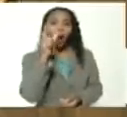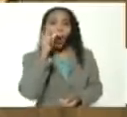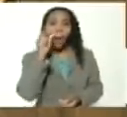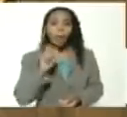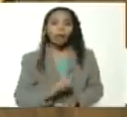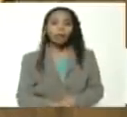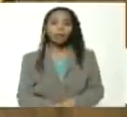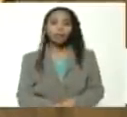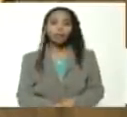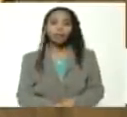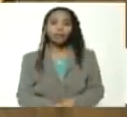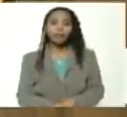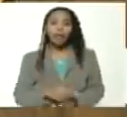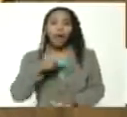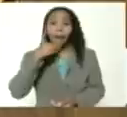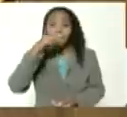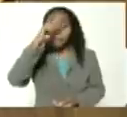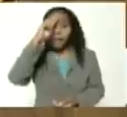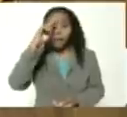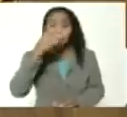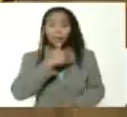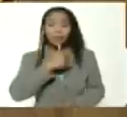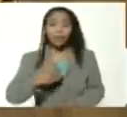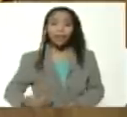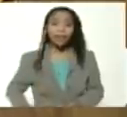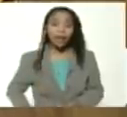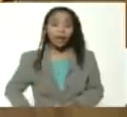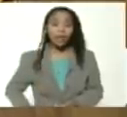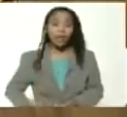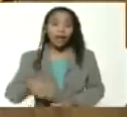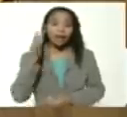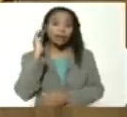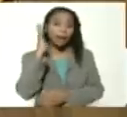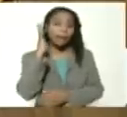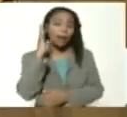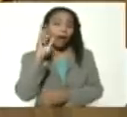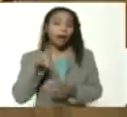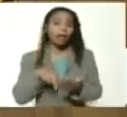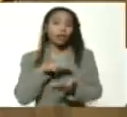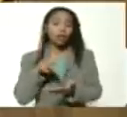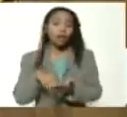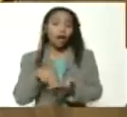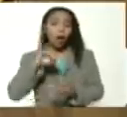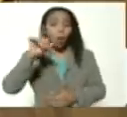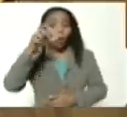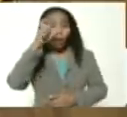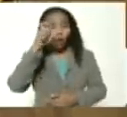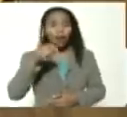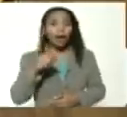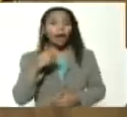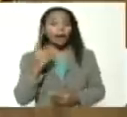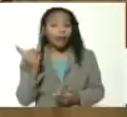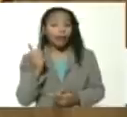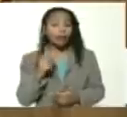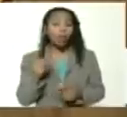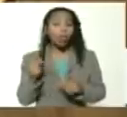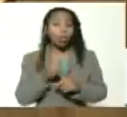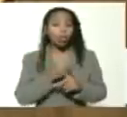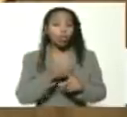al padre del presidente de la Asamblea Nacional, Jorge Rodríguez, que previamente fue